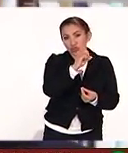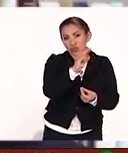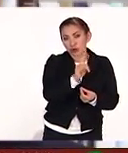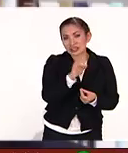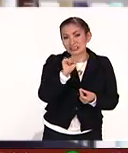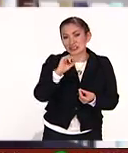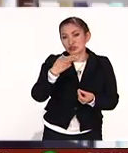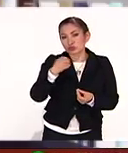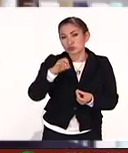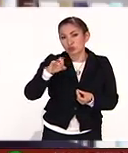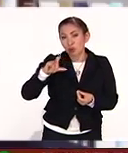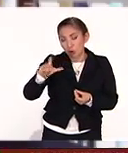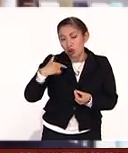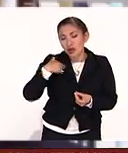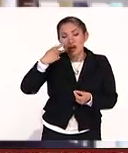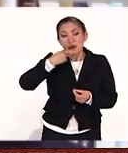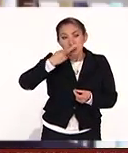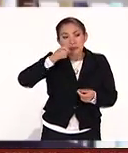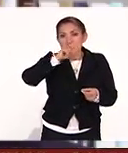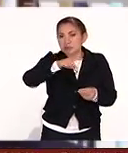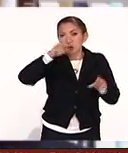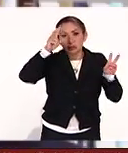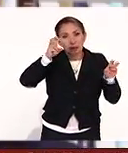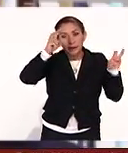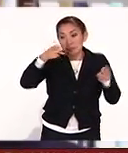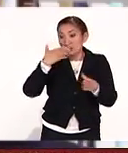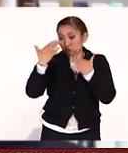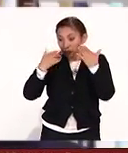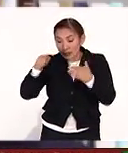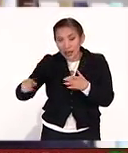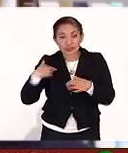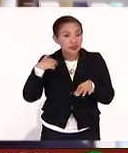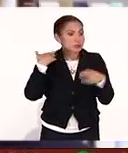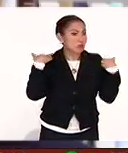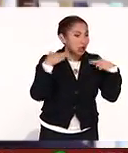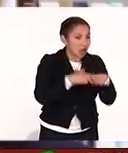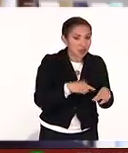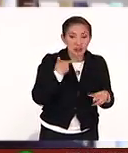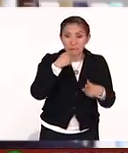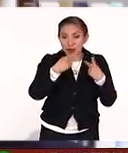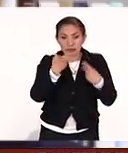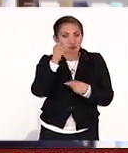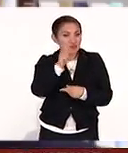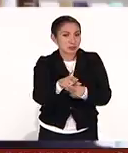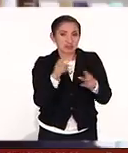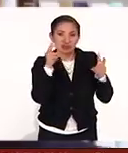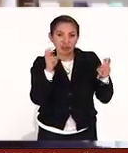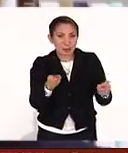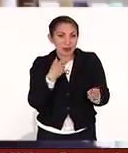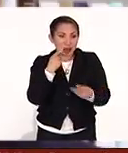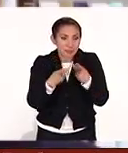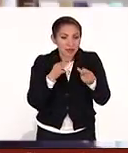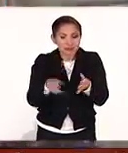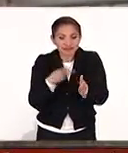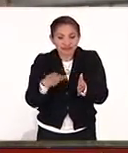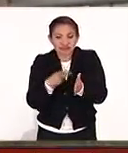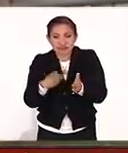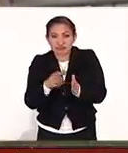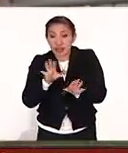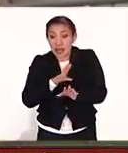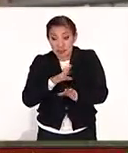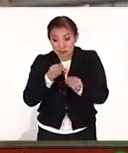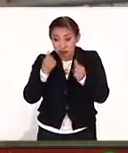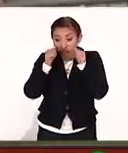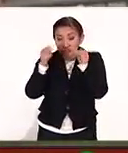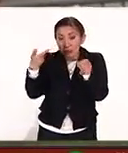tema permanente, recurrente, en donde los estudiantes, los colegas están hablando del tema. Y hay mucha atención a